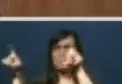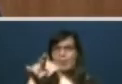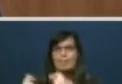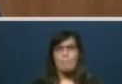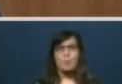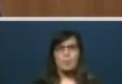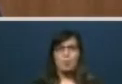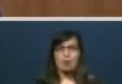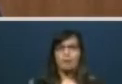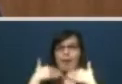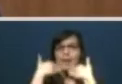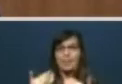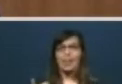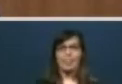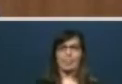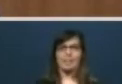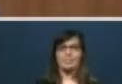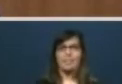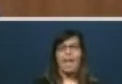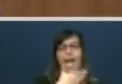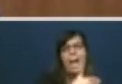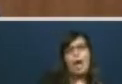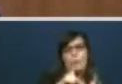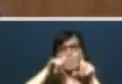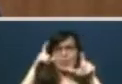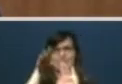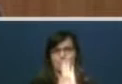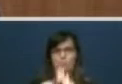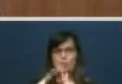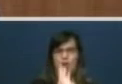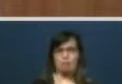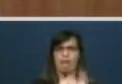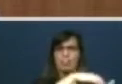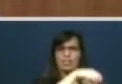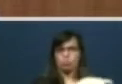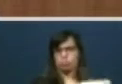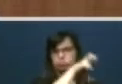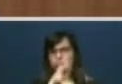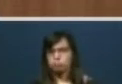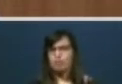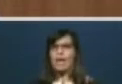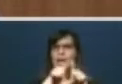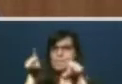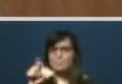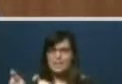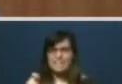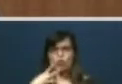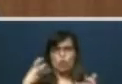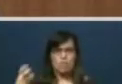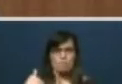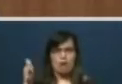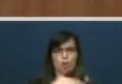a través de aula empresa con 72 centros más de 600 empresas colaboradoras y 8.000 alumnos participantes